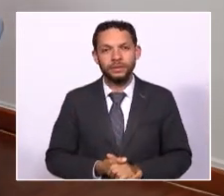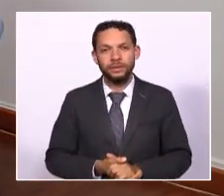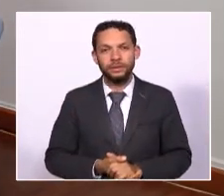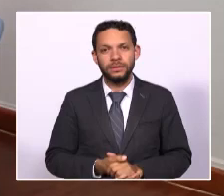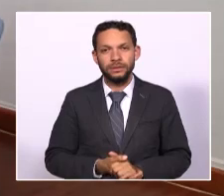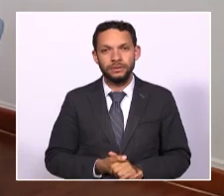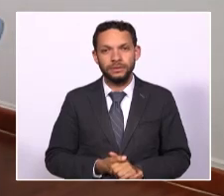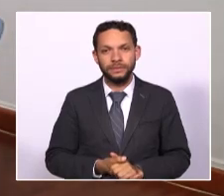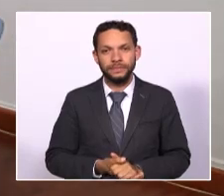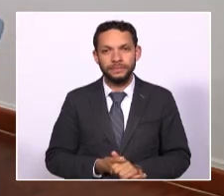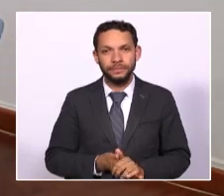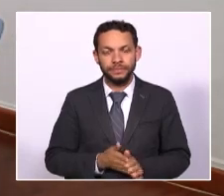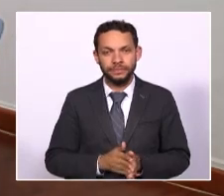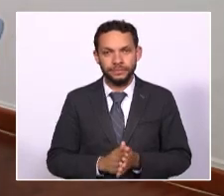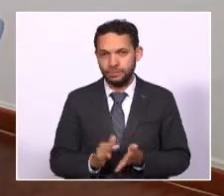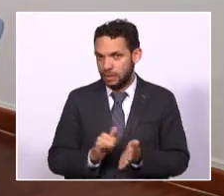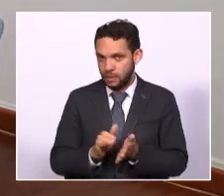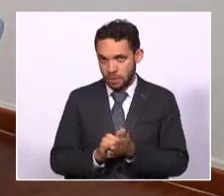Vamos a